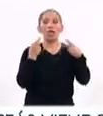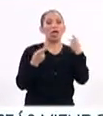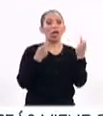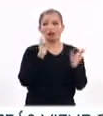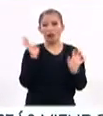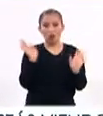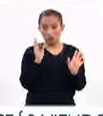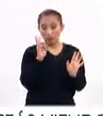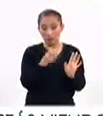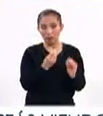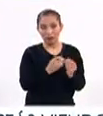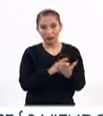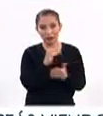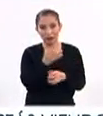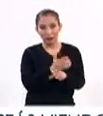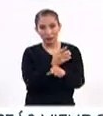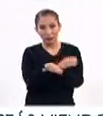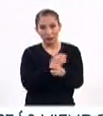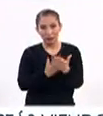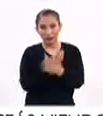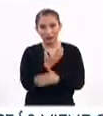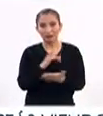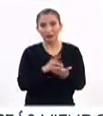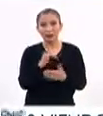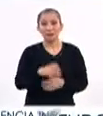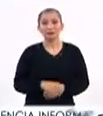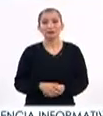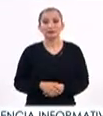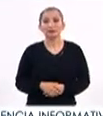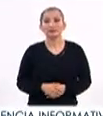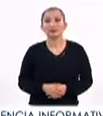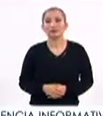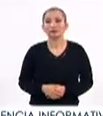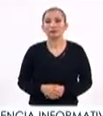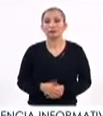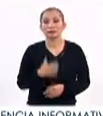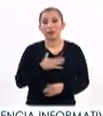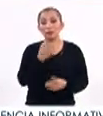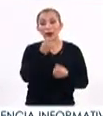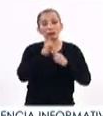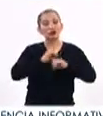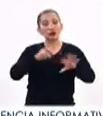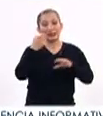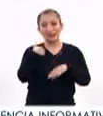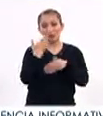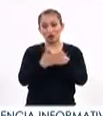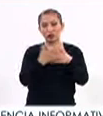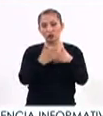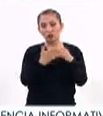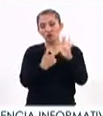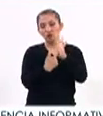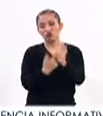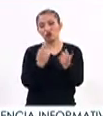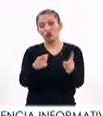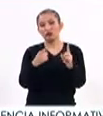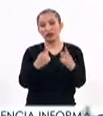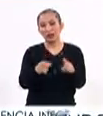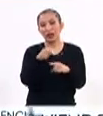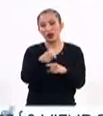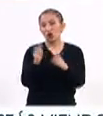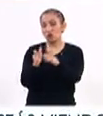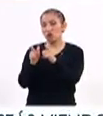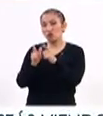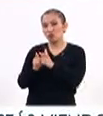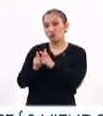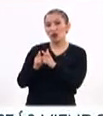Así que bueno, pues muchísimas gracias por estar con nosotros esta mañana. Gracias a ustedes. Y bueno, para darle difusión a este concierto, es un concierto con la